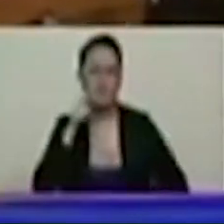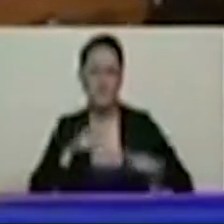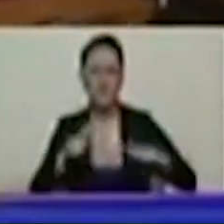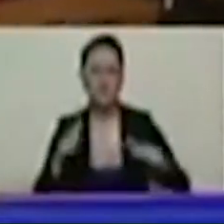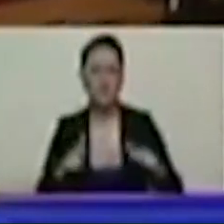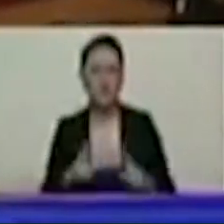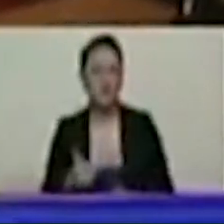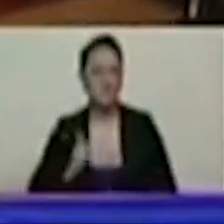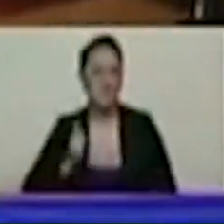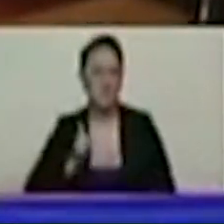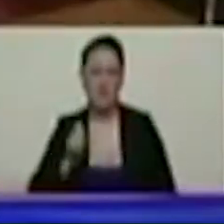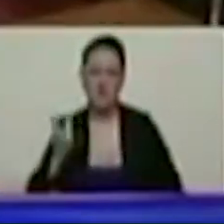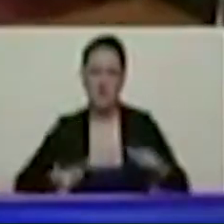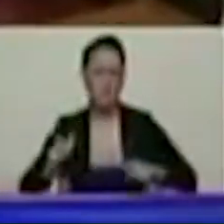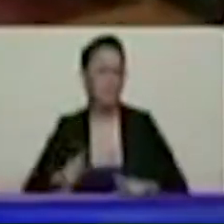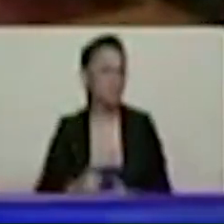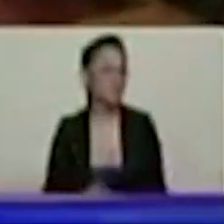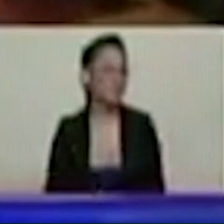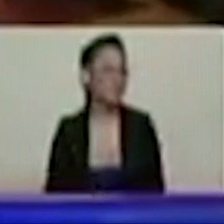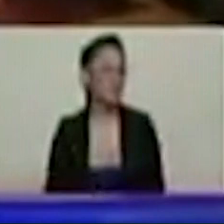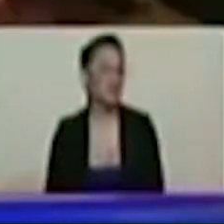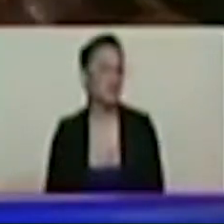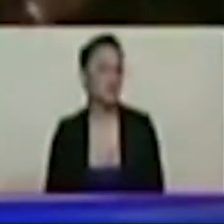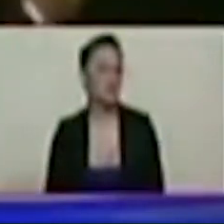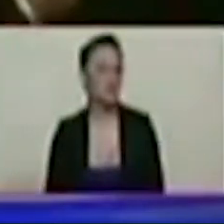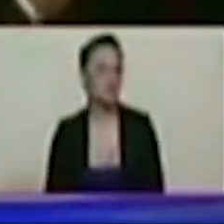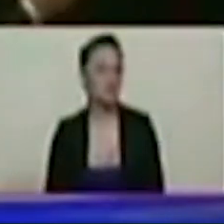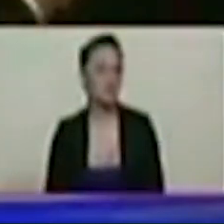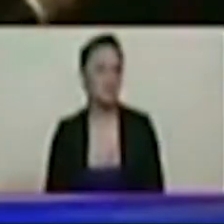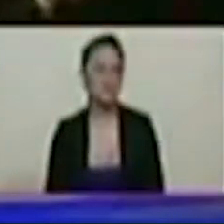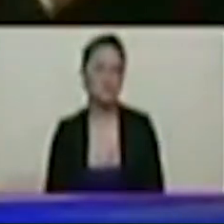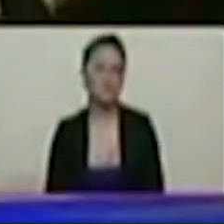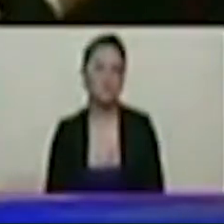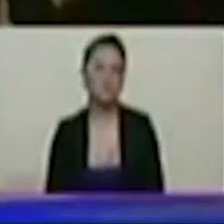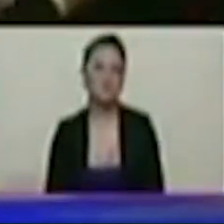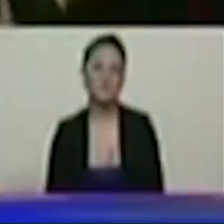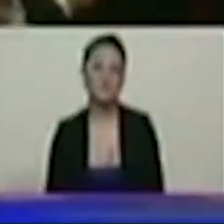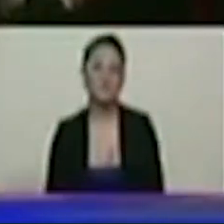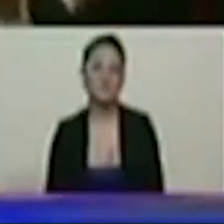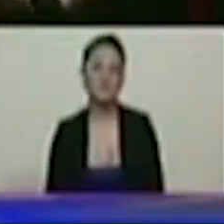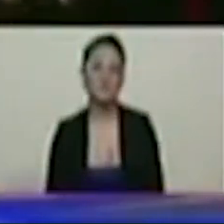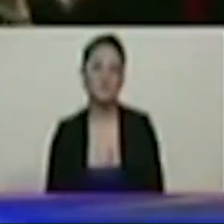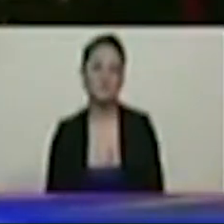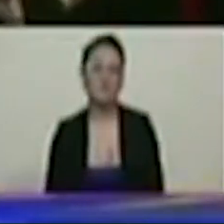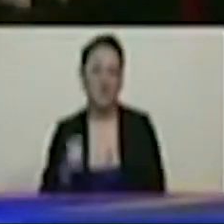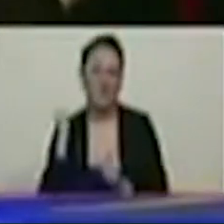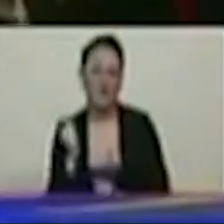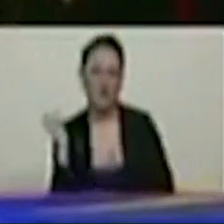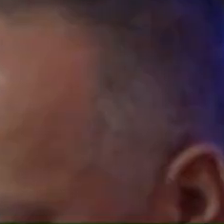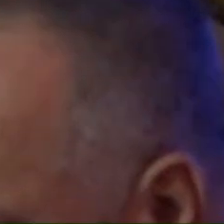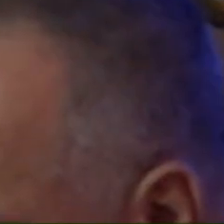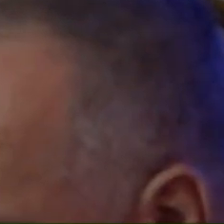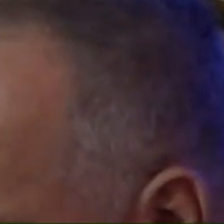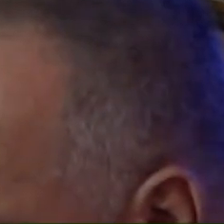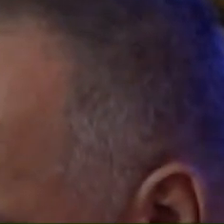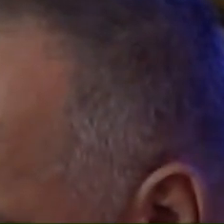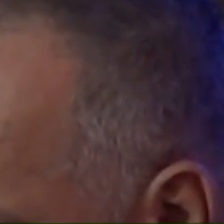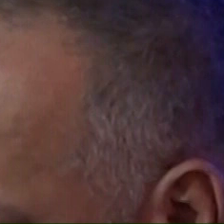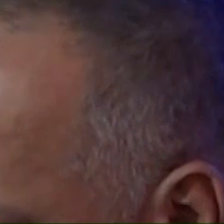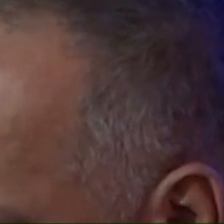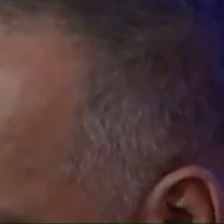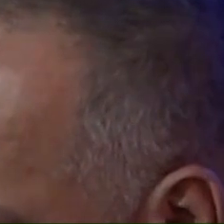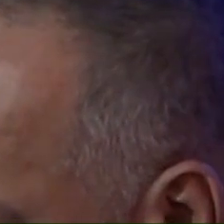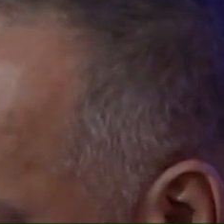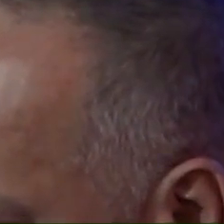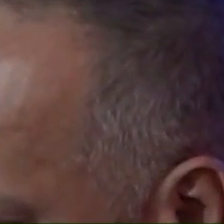sea quien sea, se presente a donde se presente, mano de hierro a la traición. No dejó de